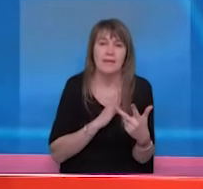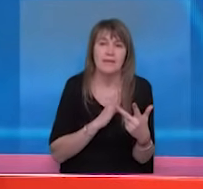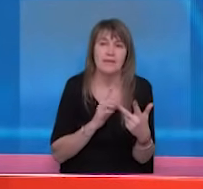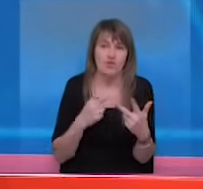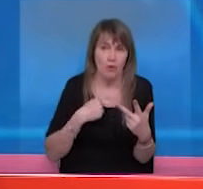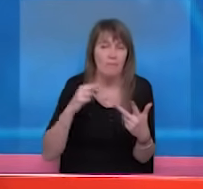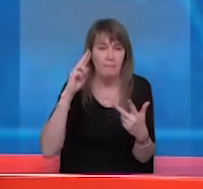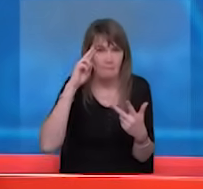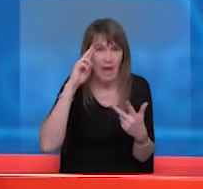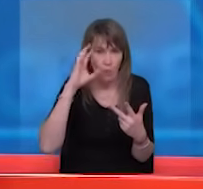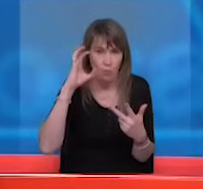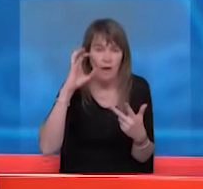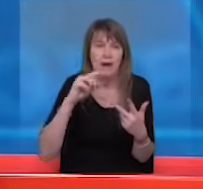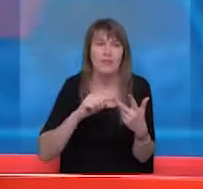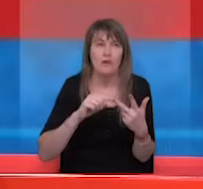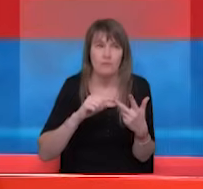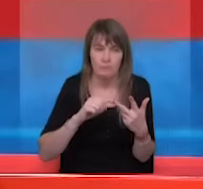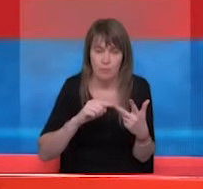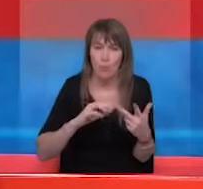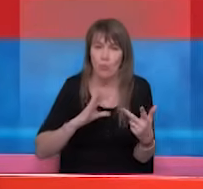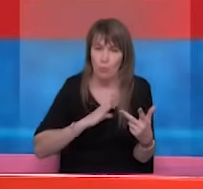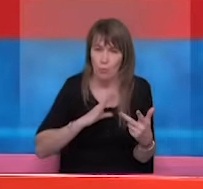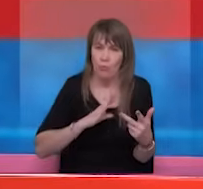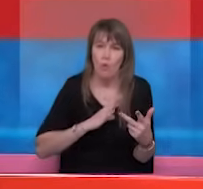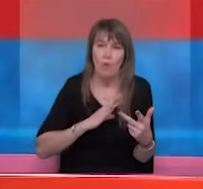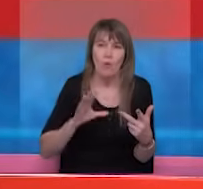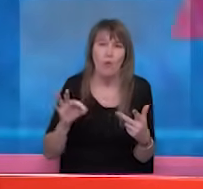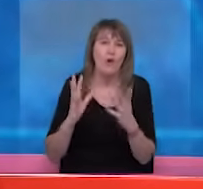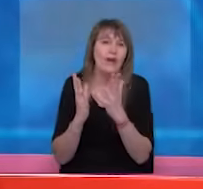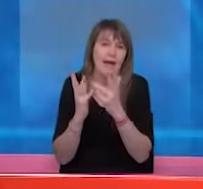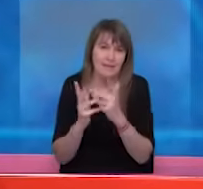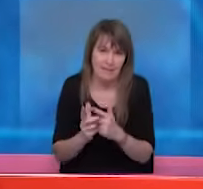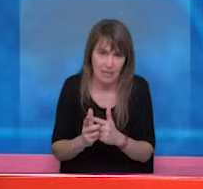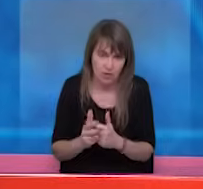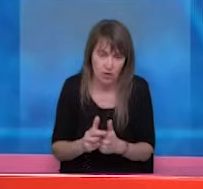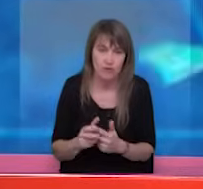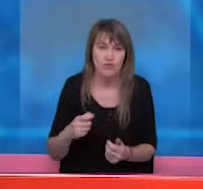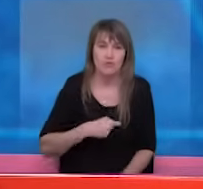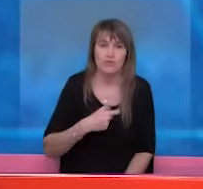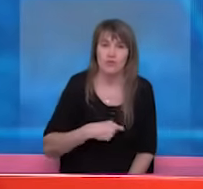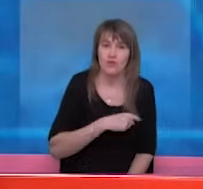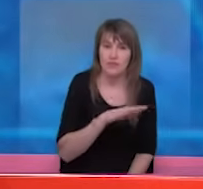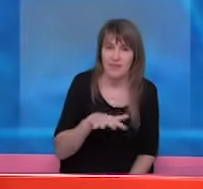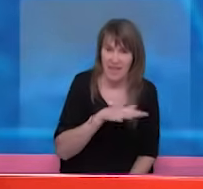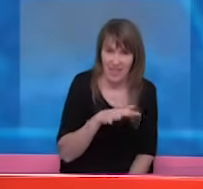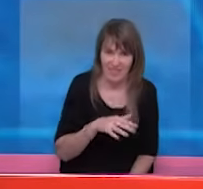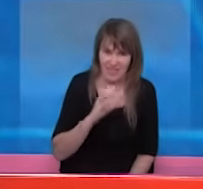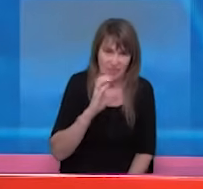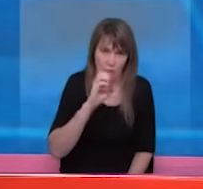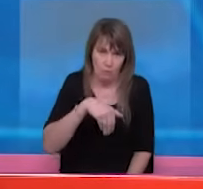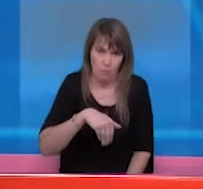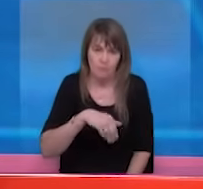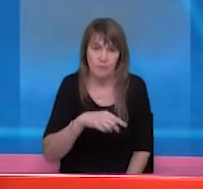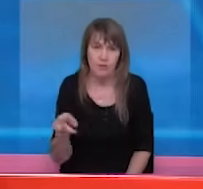recuerdo que acá tuvimos en algún momento una organización de la sociedad civil que es Uruguay